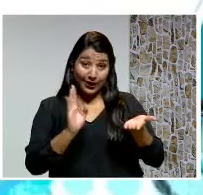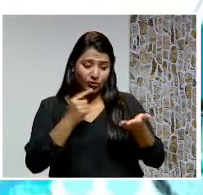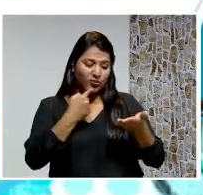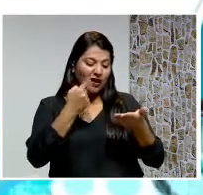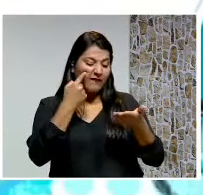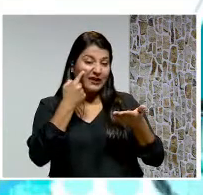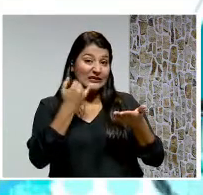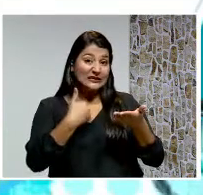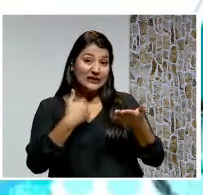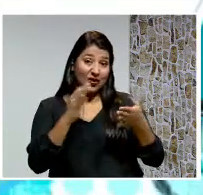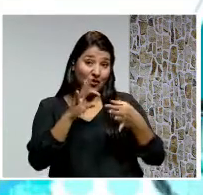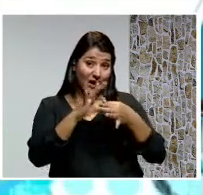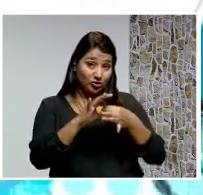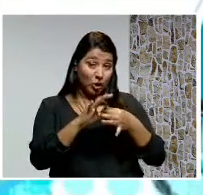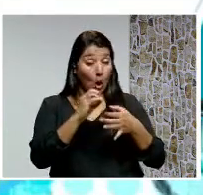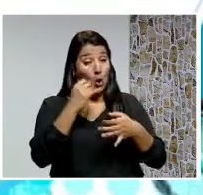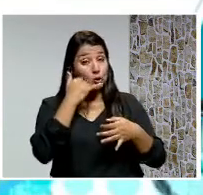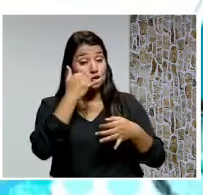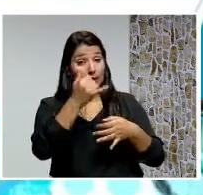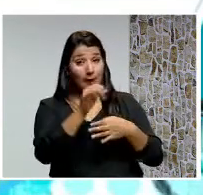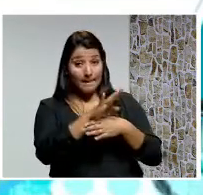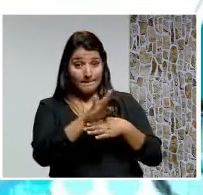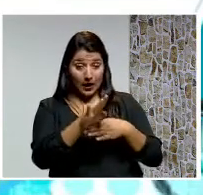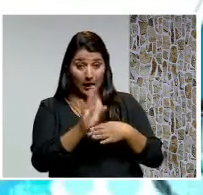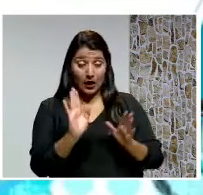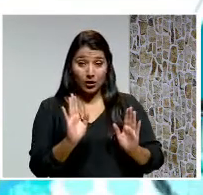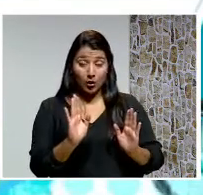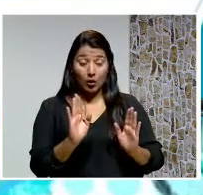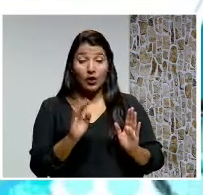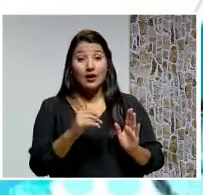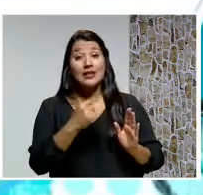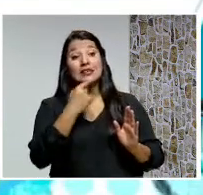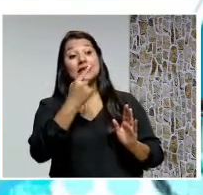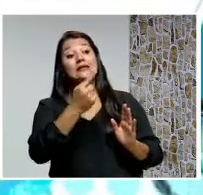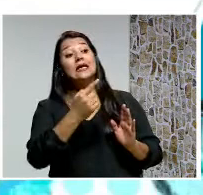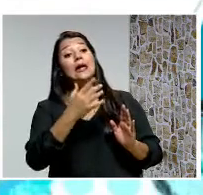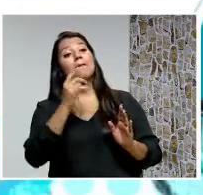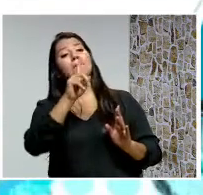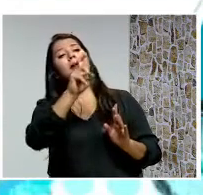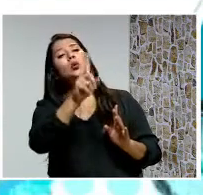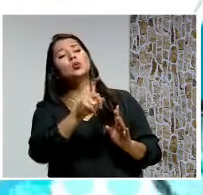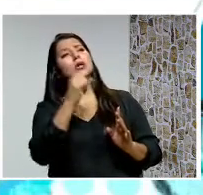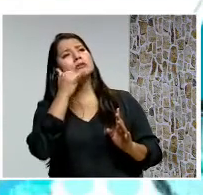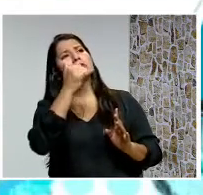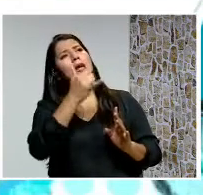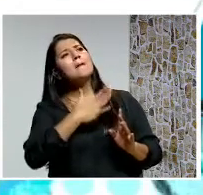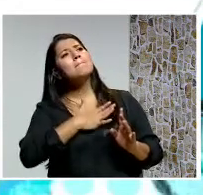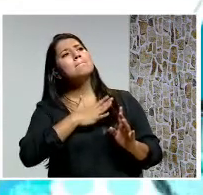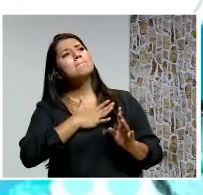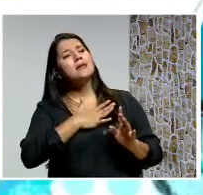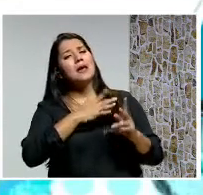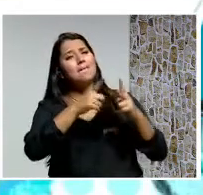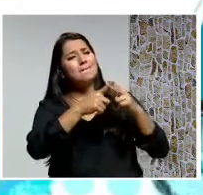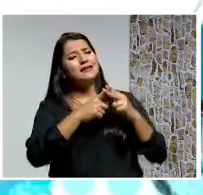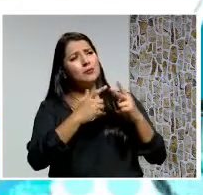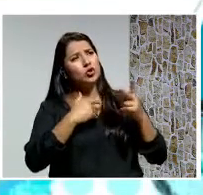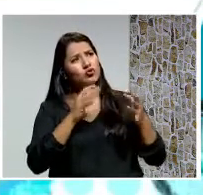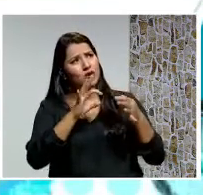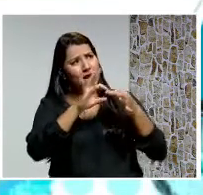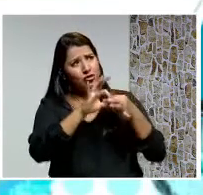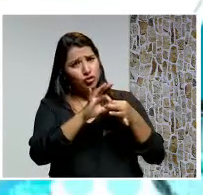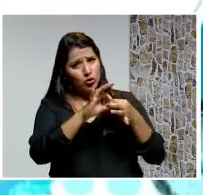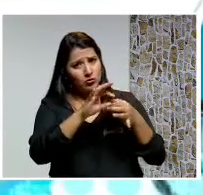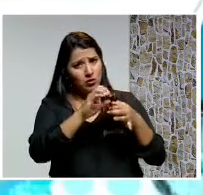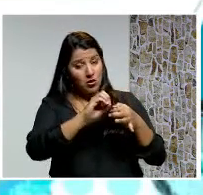contrato, llamar al banco y decir, mi obligación, mi crédito está vinculado a la tasa básica pasiva.